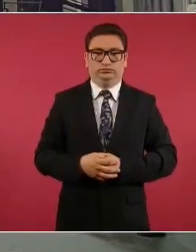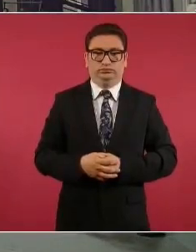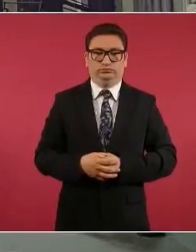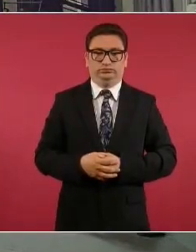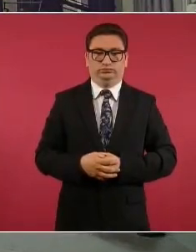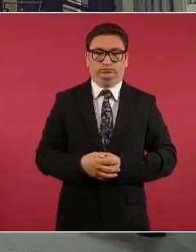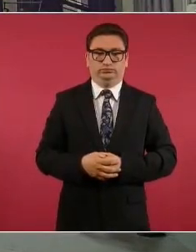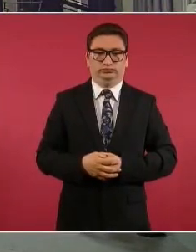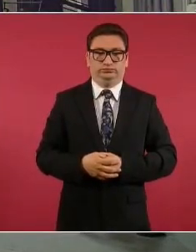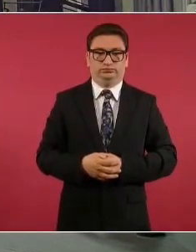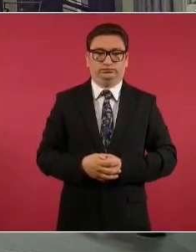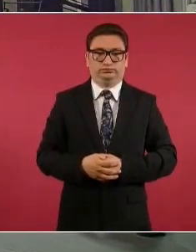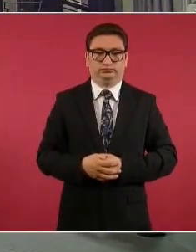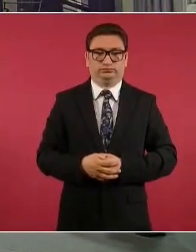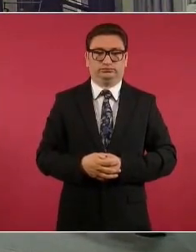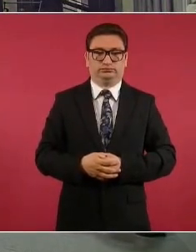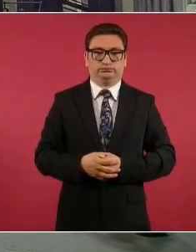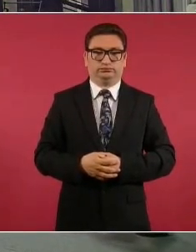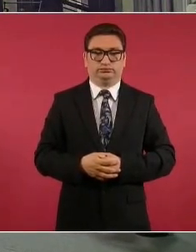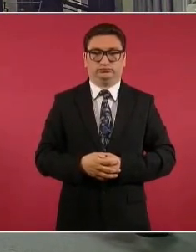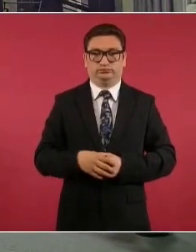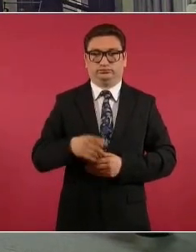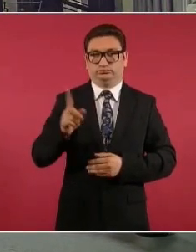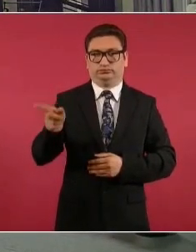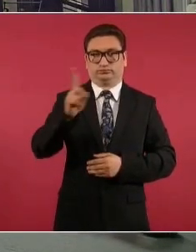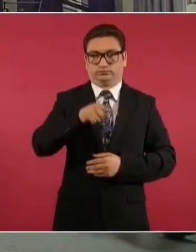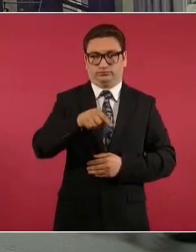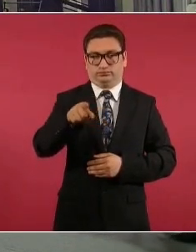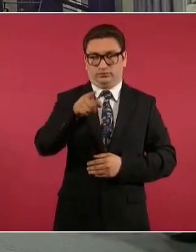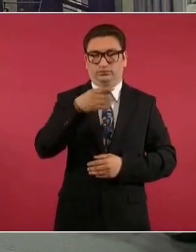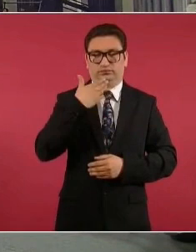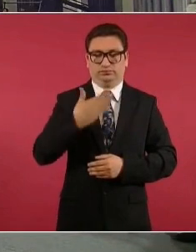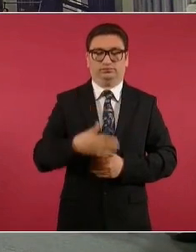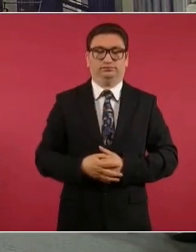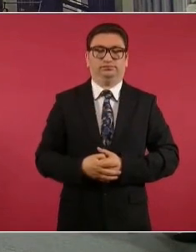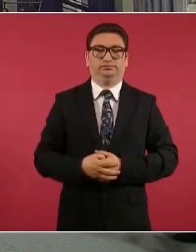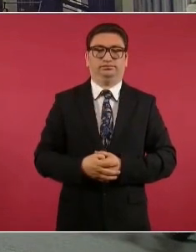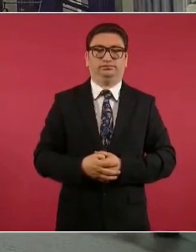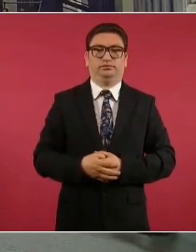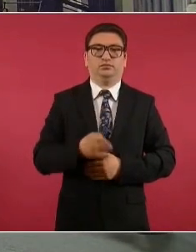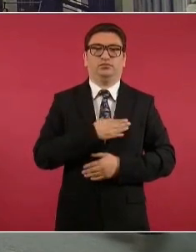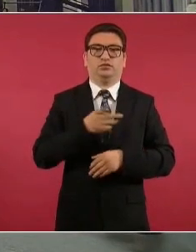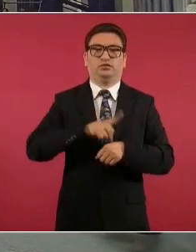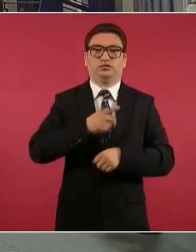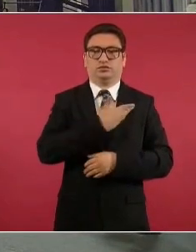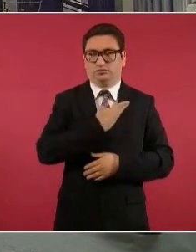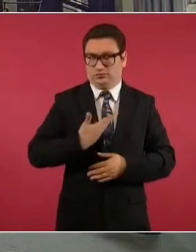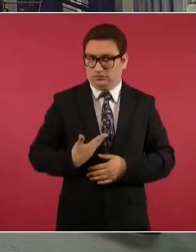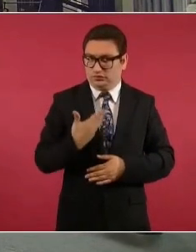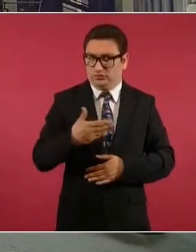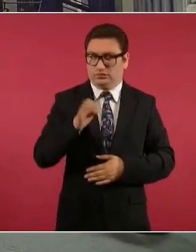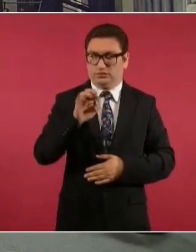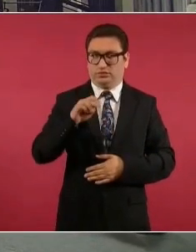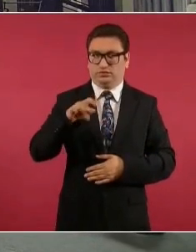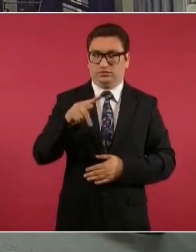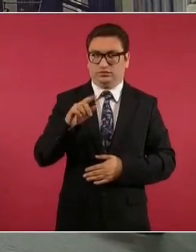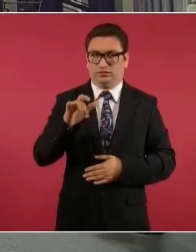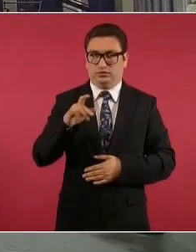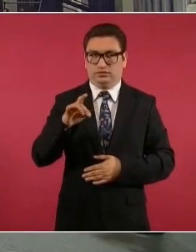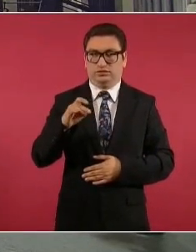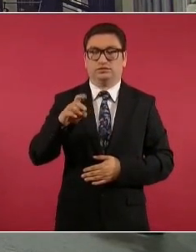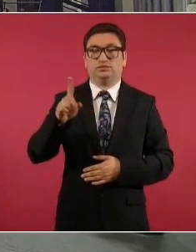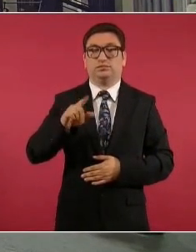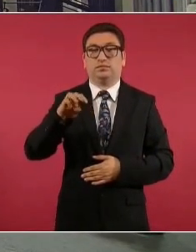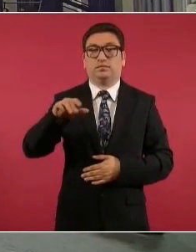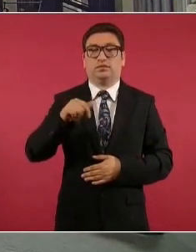Buenos días. De otra fila. Bueno, ya. Buenos días, presidente. Ernesto Ledesma,